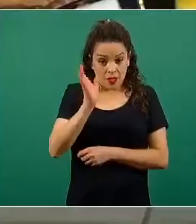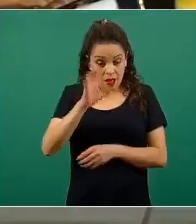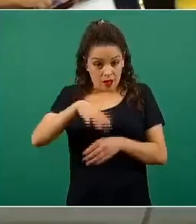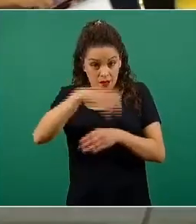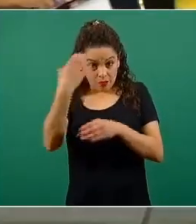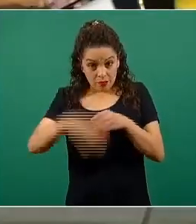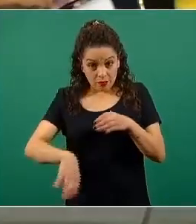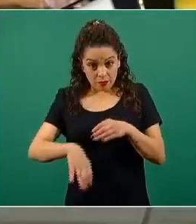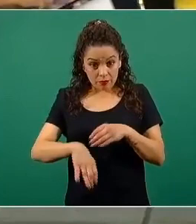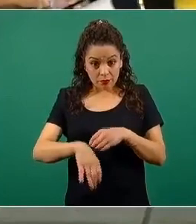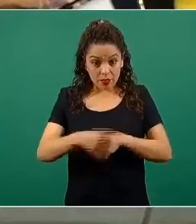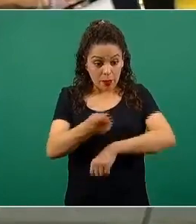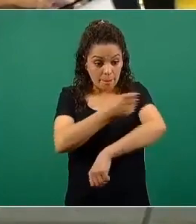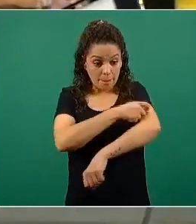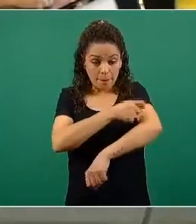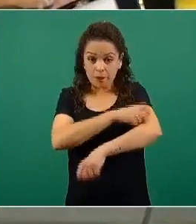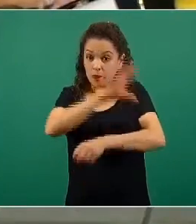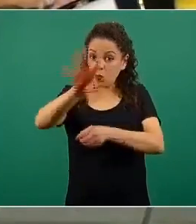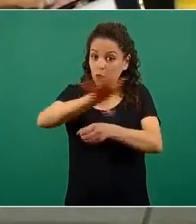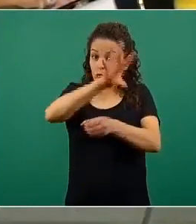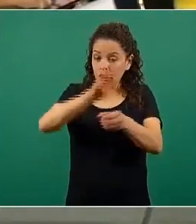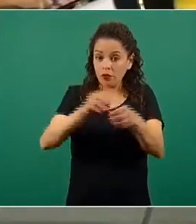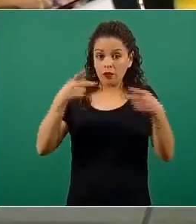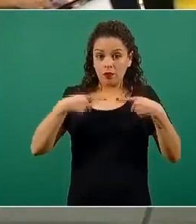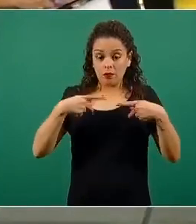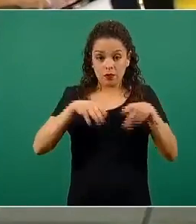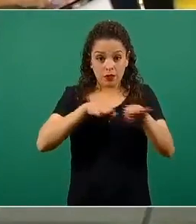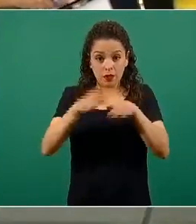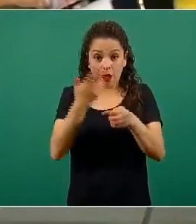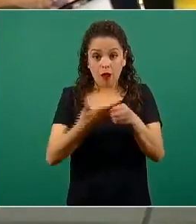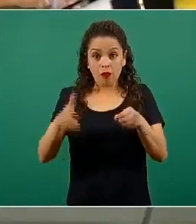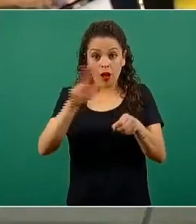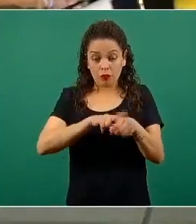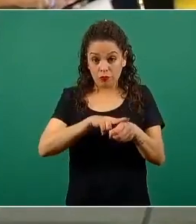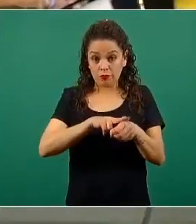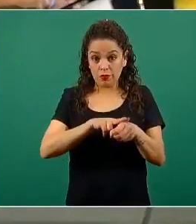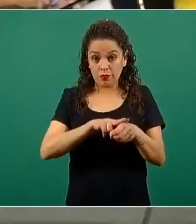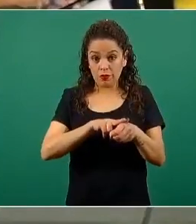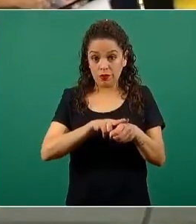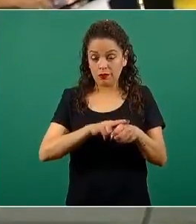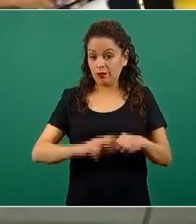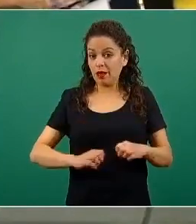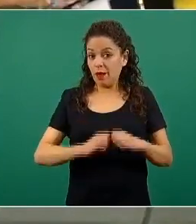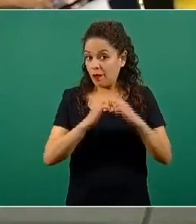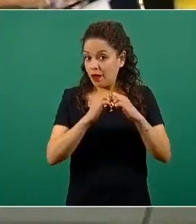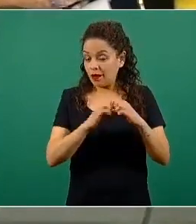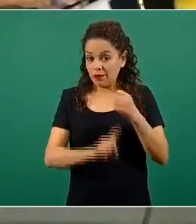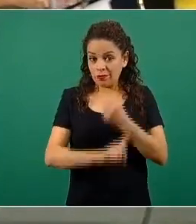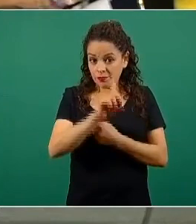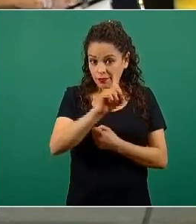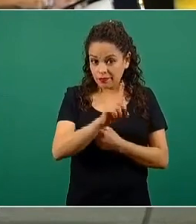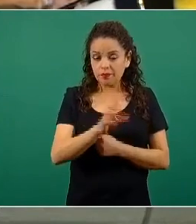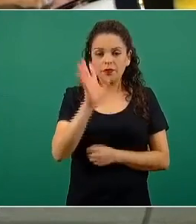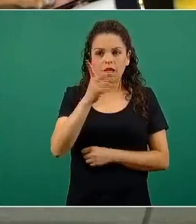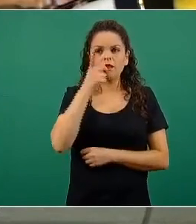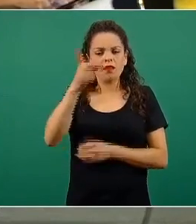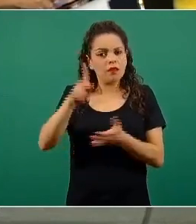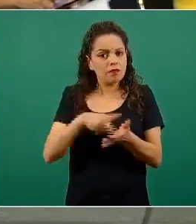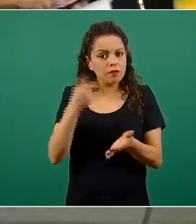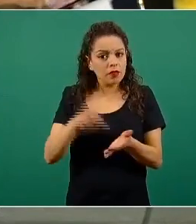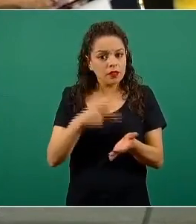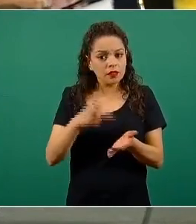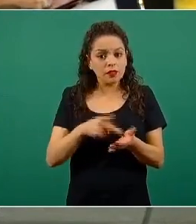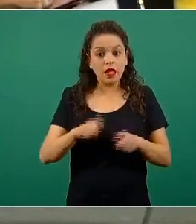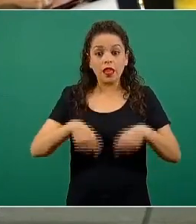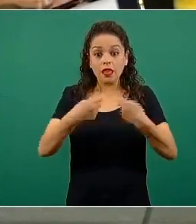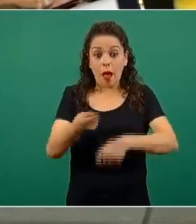la vacunación de todo el personal sanitario y de emergencias. Sé que ya lo han dicho muchas veces, que se está vacunando a